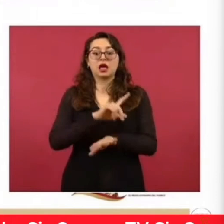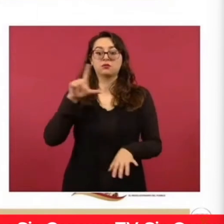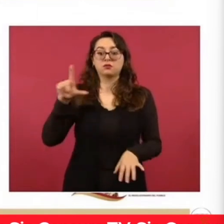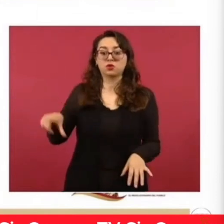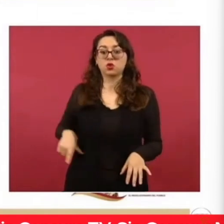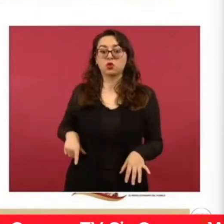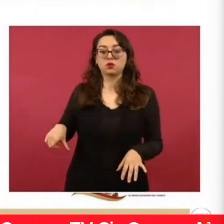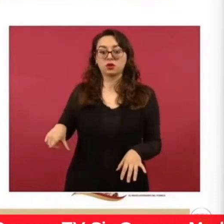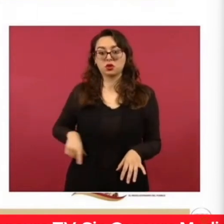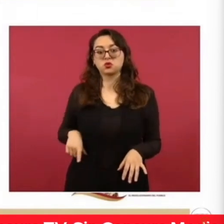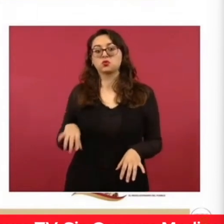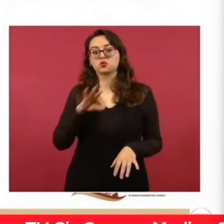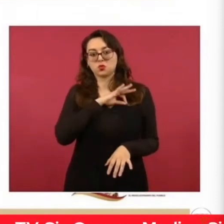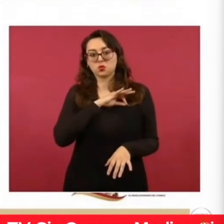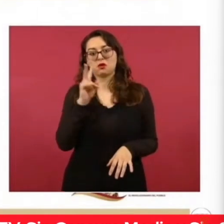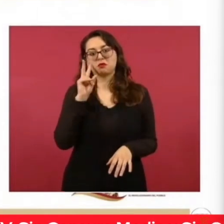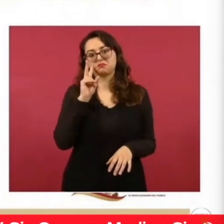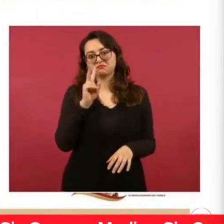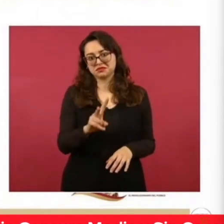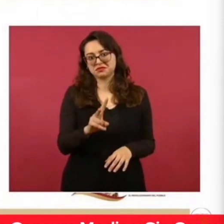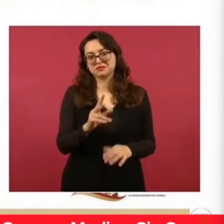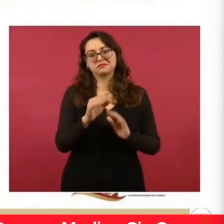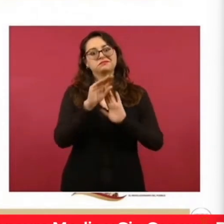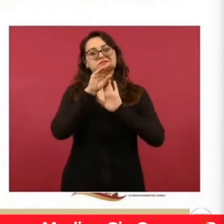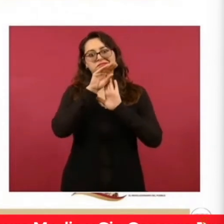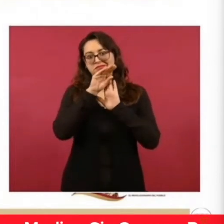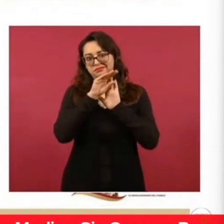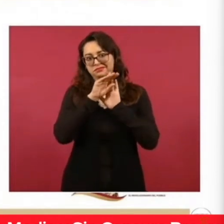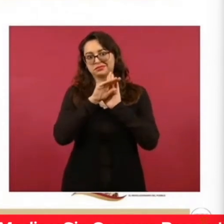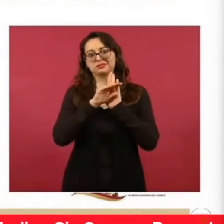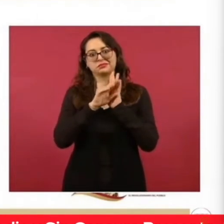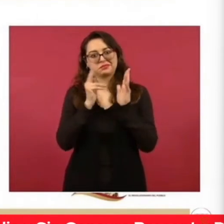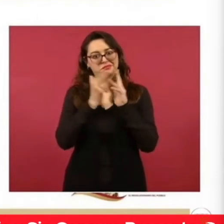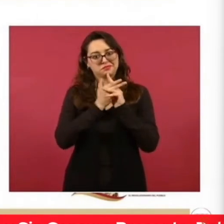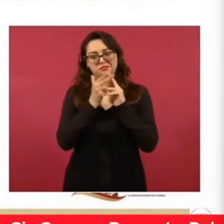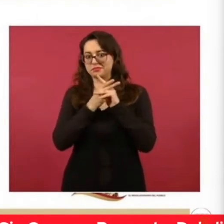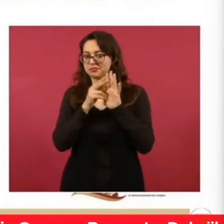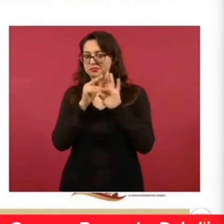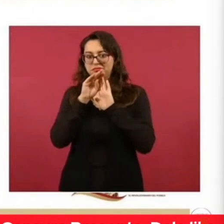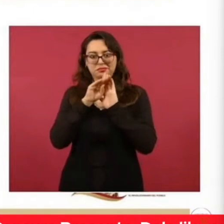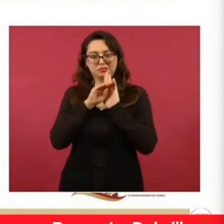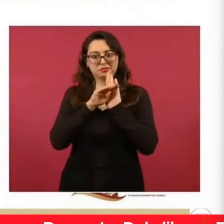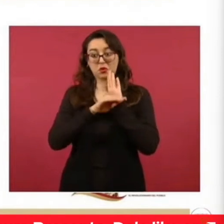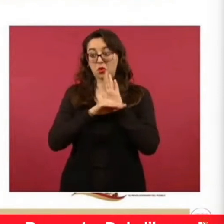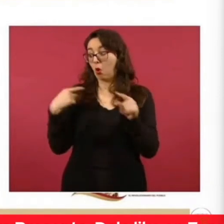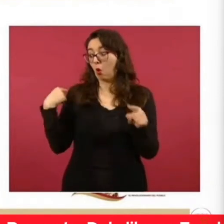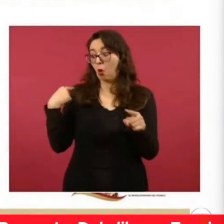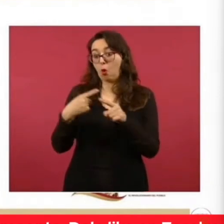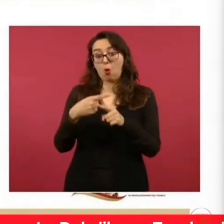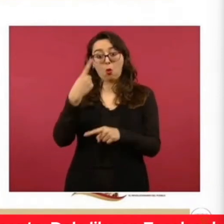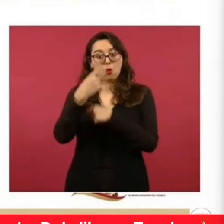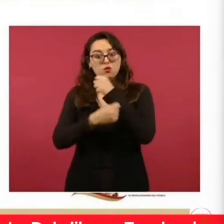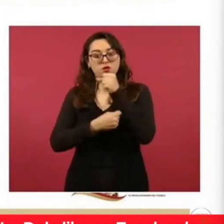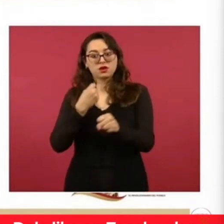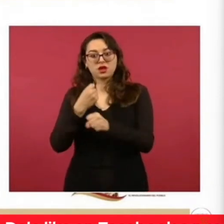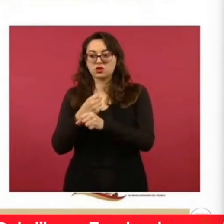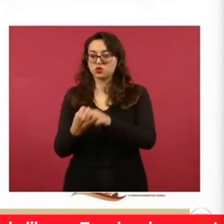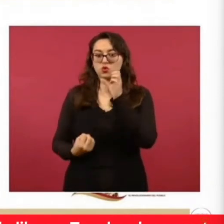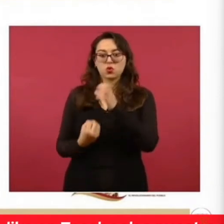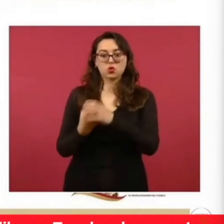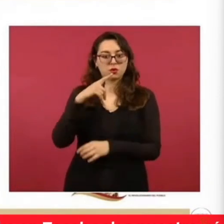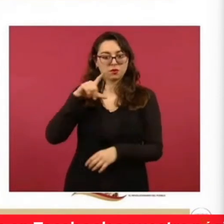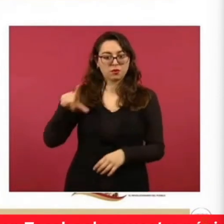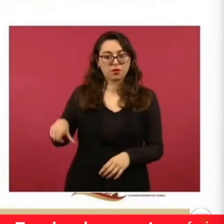y la baja en el índice de homicidios en este estado ha sido muy muy importante para la pacificación del país